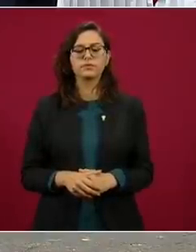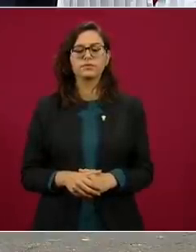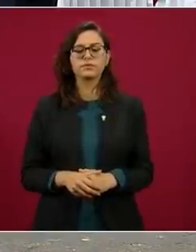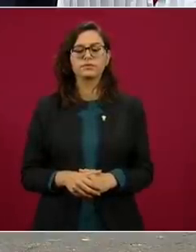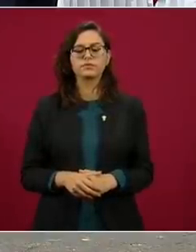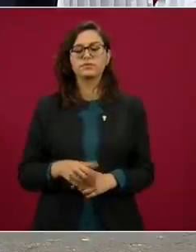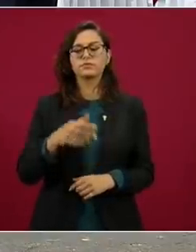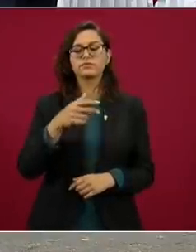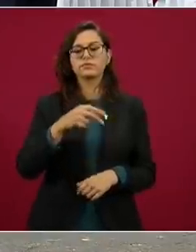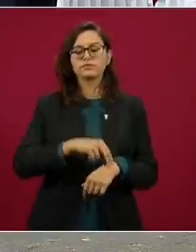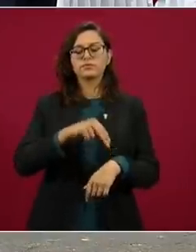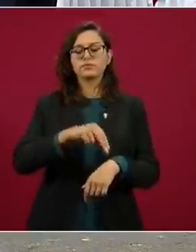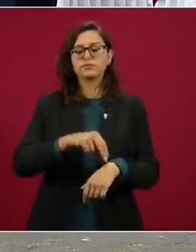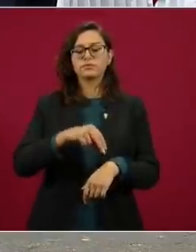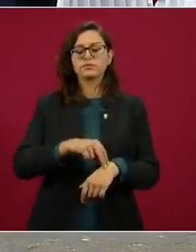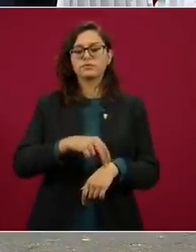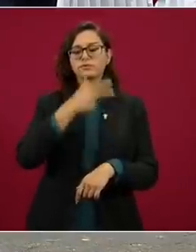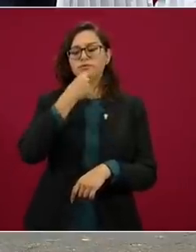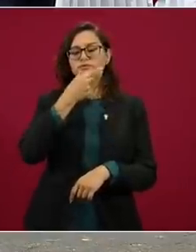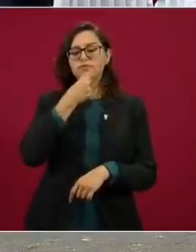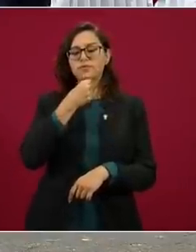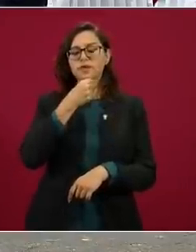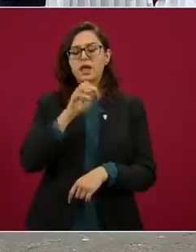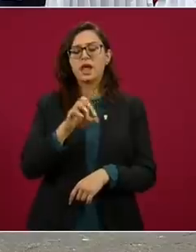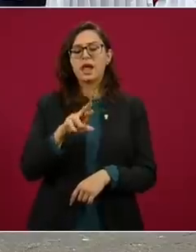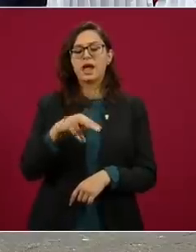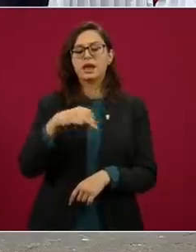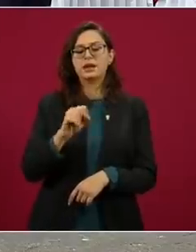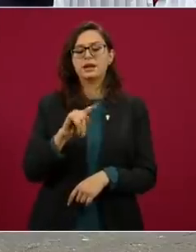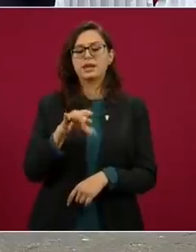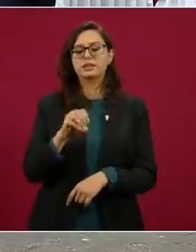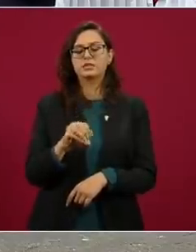médico ernesto castellanos flores